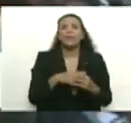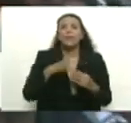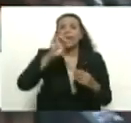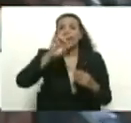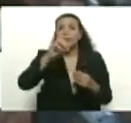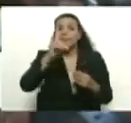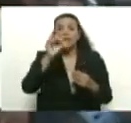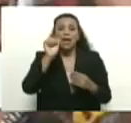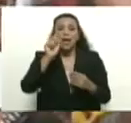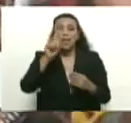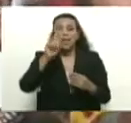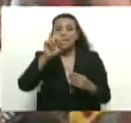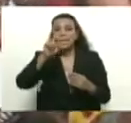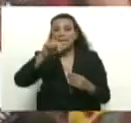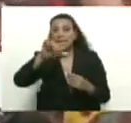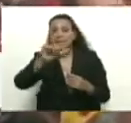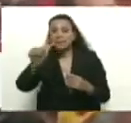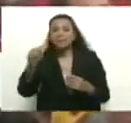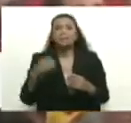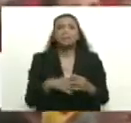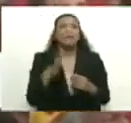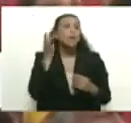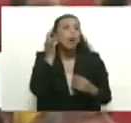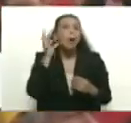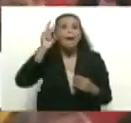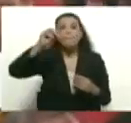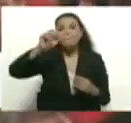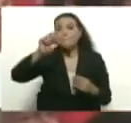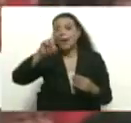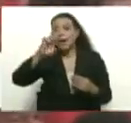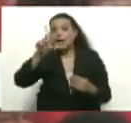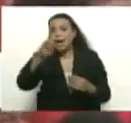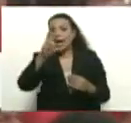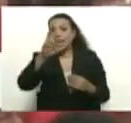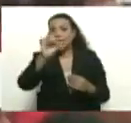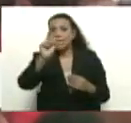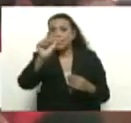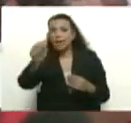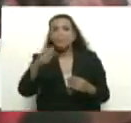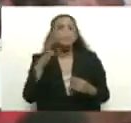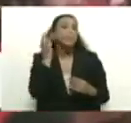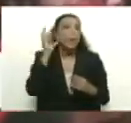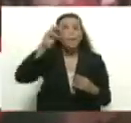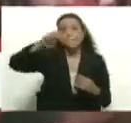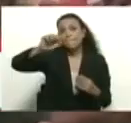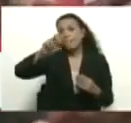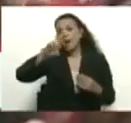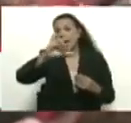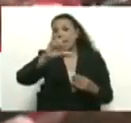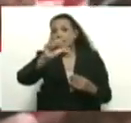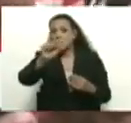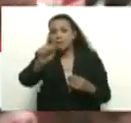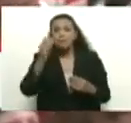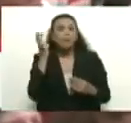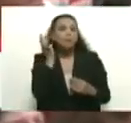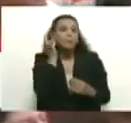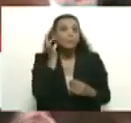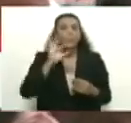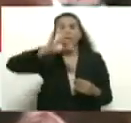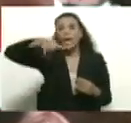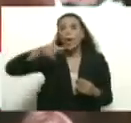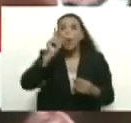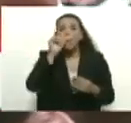Evidaline Torres, Margarita Gómez, María Curbelo,